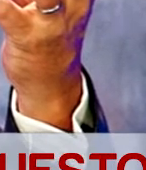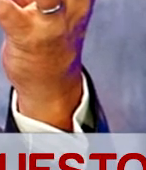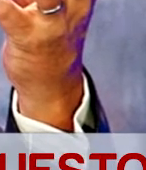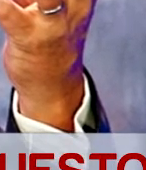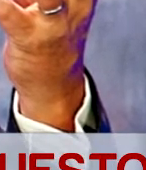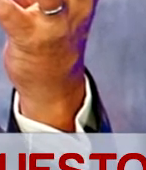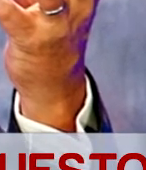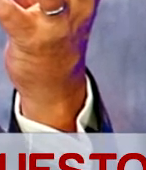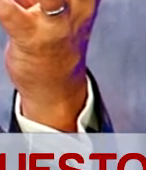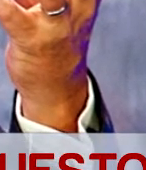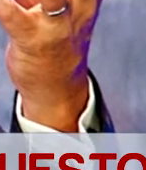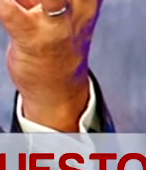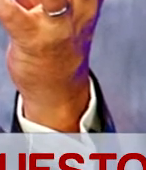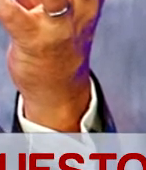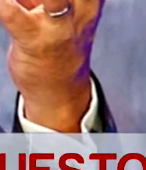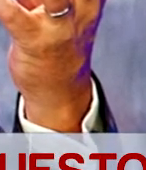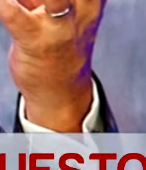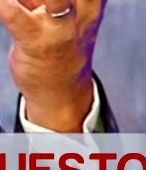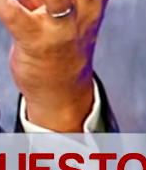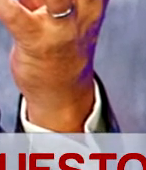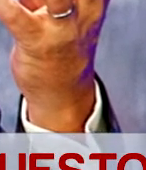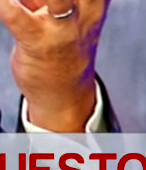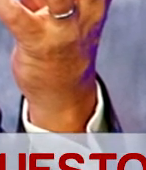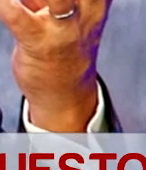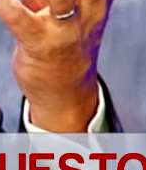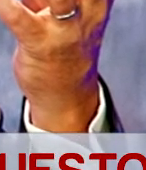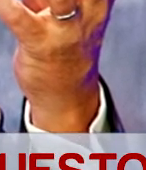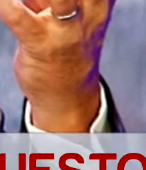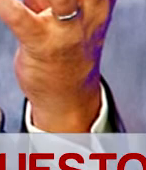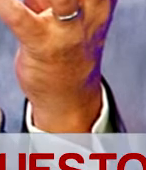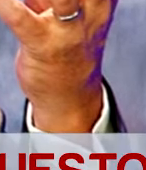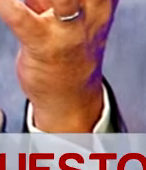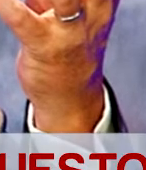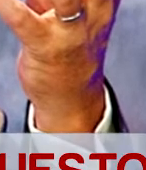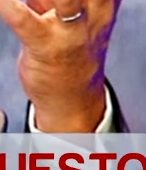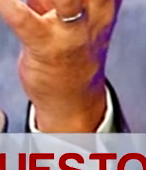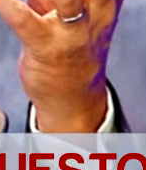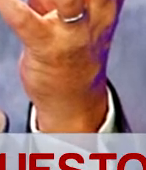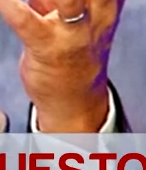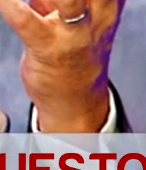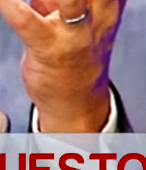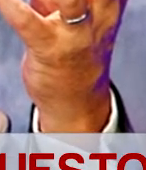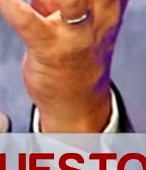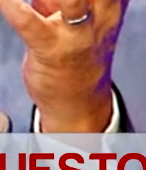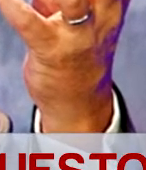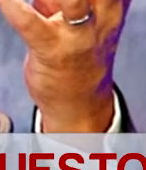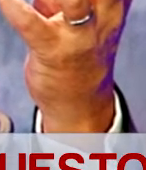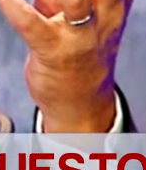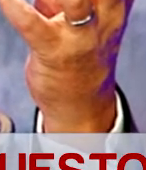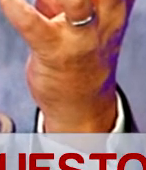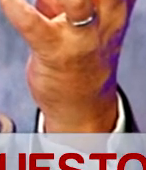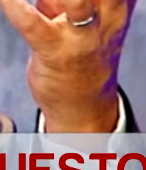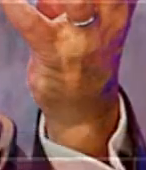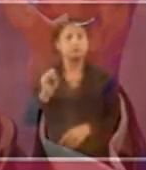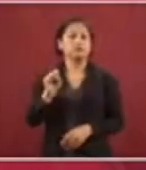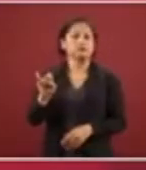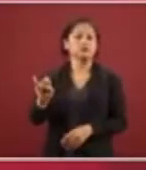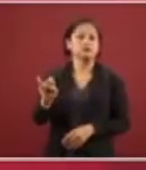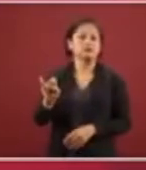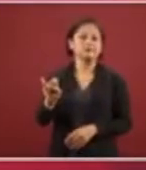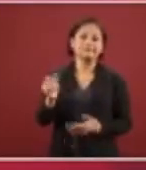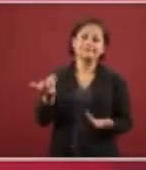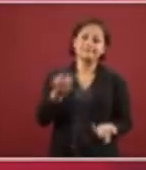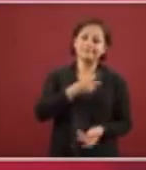esto. Y lo que se hace en este caso, pues es que se actúa